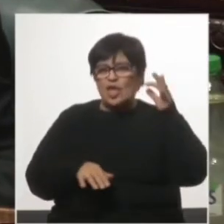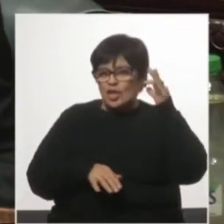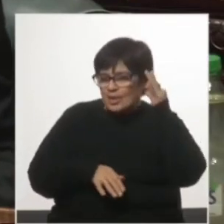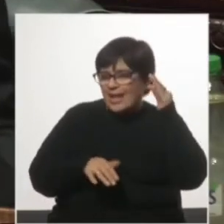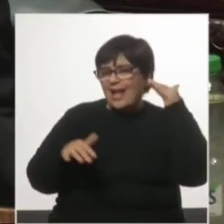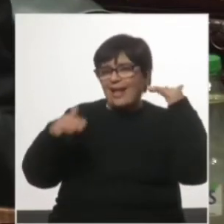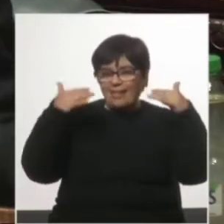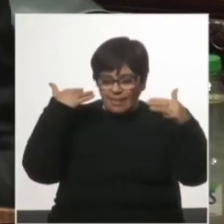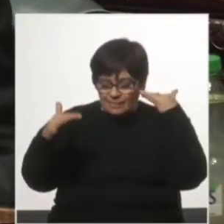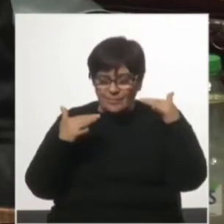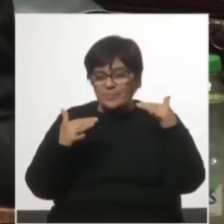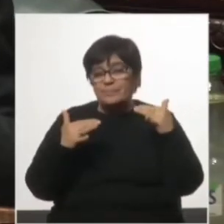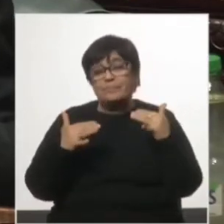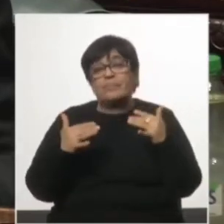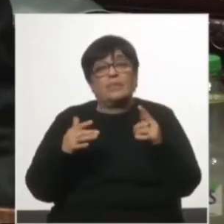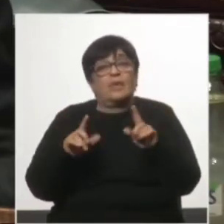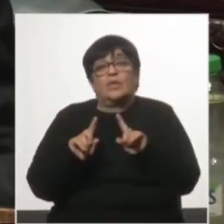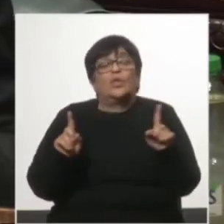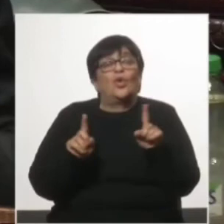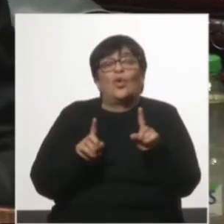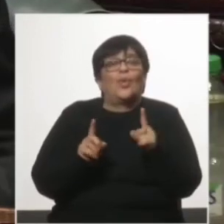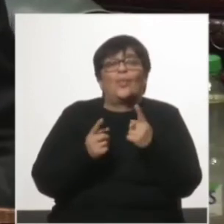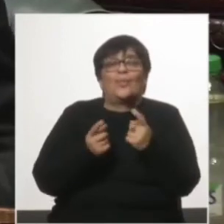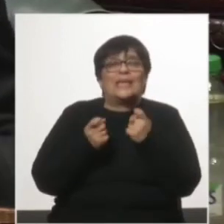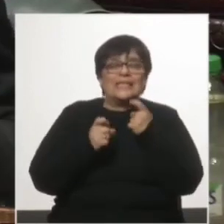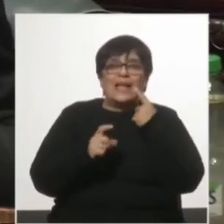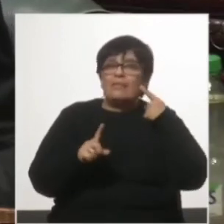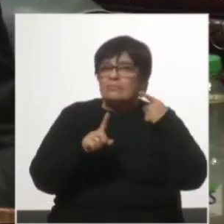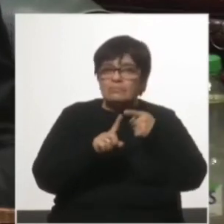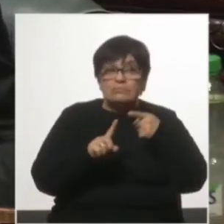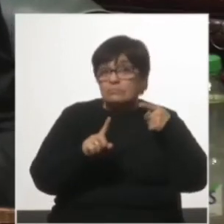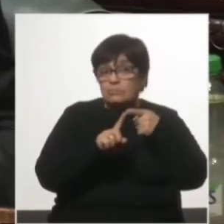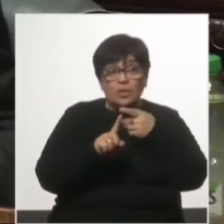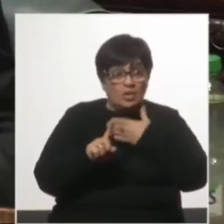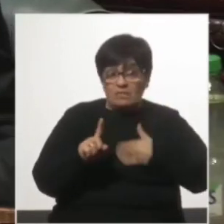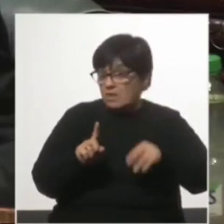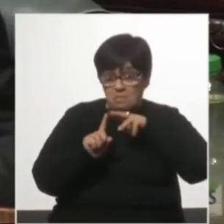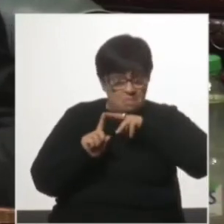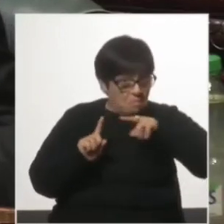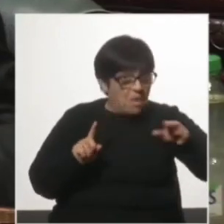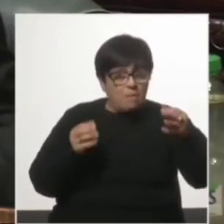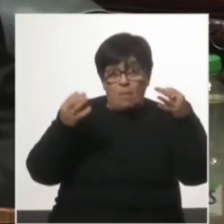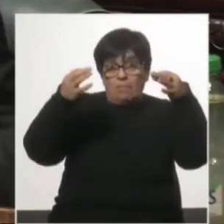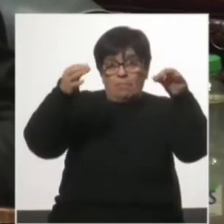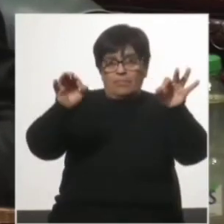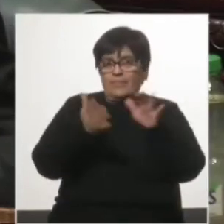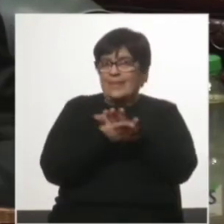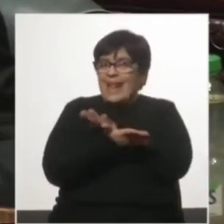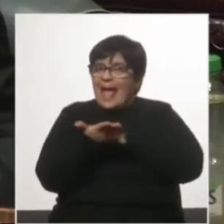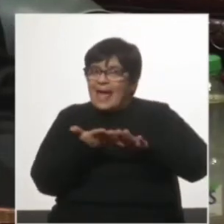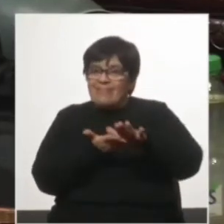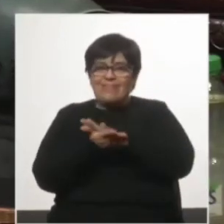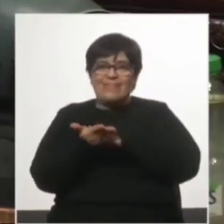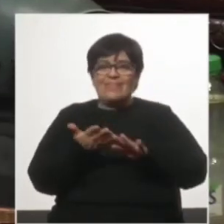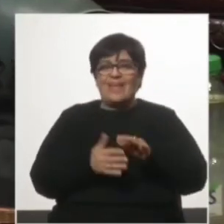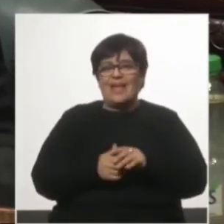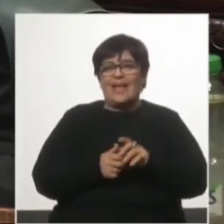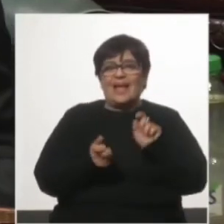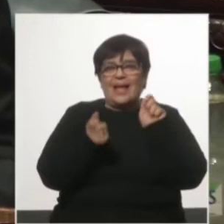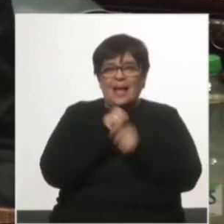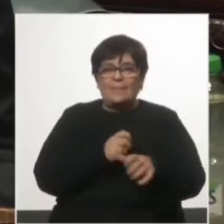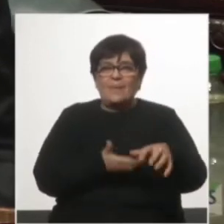adolescentes, sin cuestionar las metas del gobierno en materia de tope de gasto y de